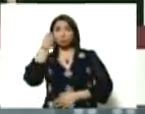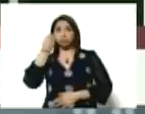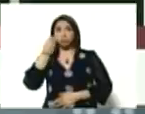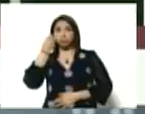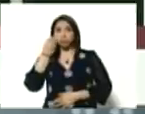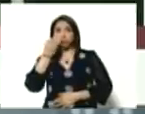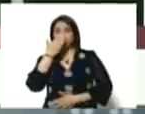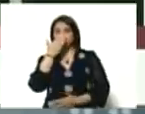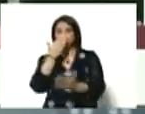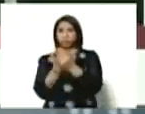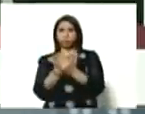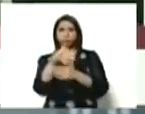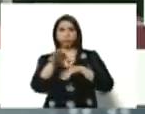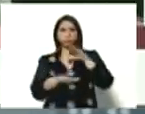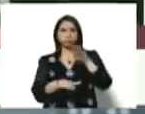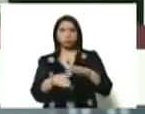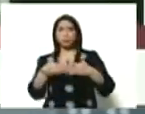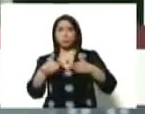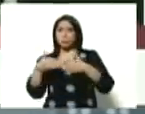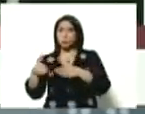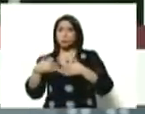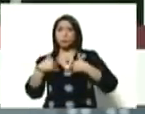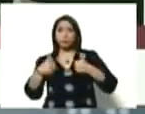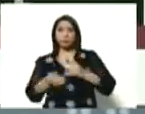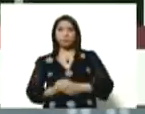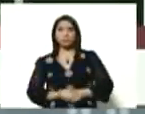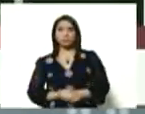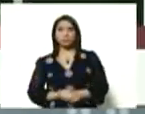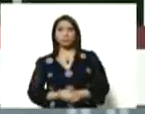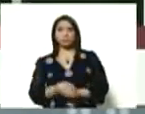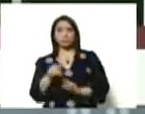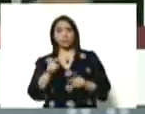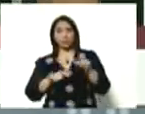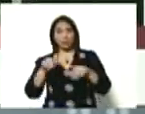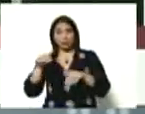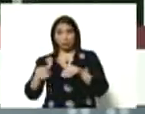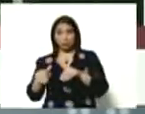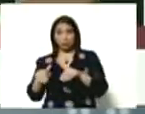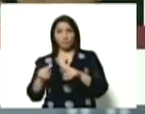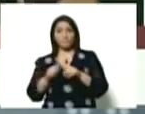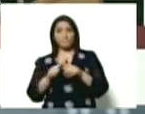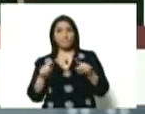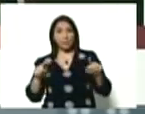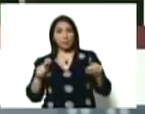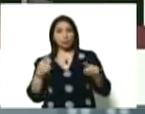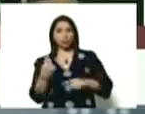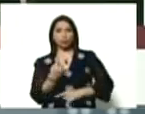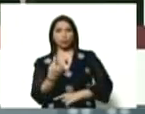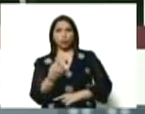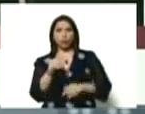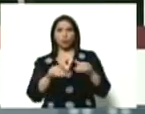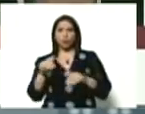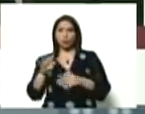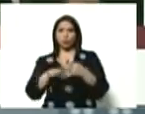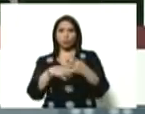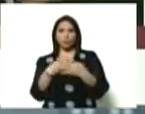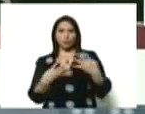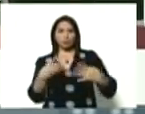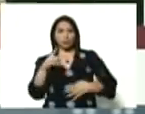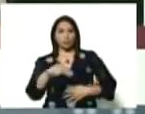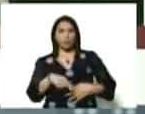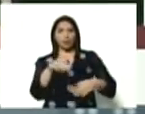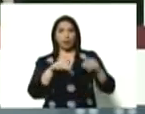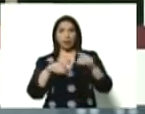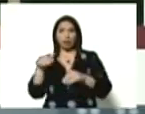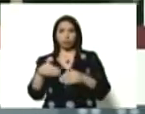al frente muy importante que garantiza la seguridad de las elecciones para no solo el voto y la transparencia, y garantizar un elector